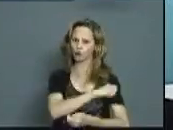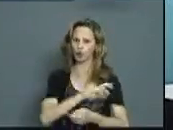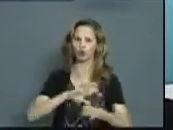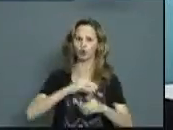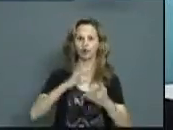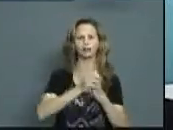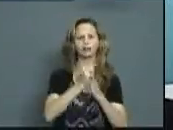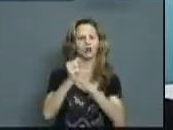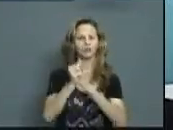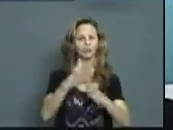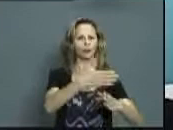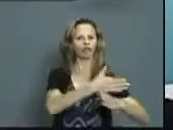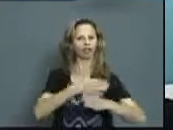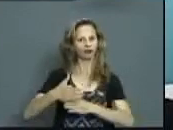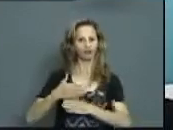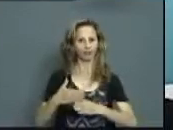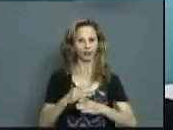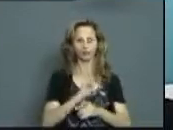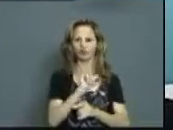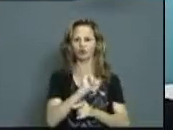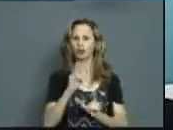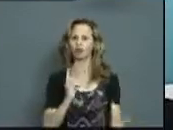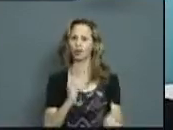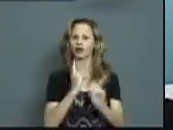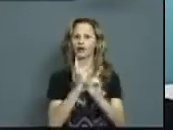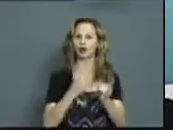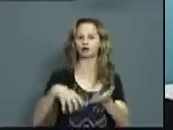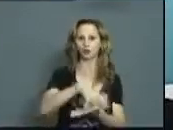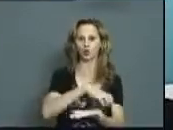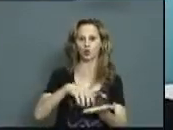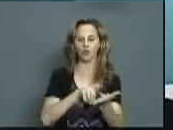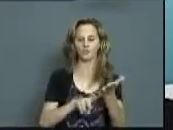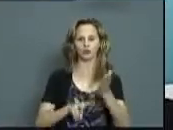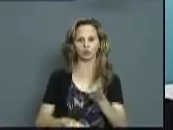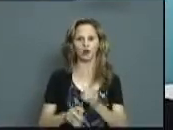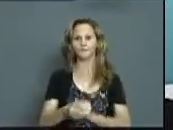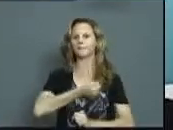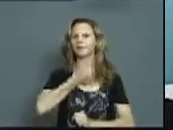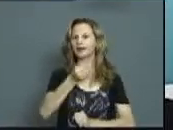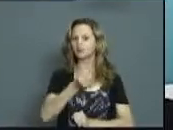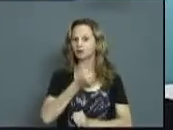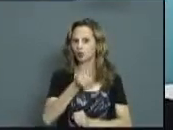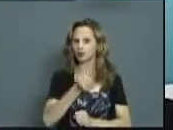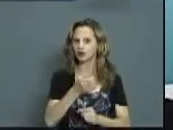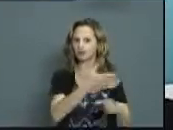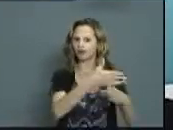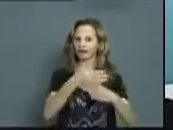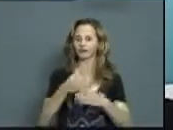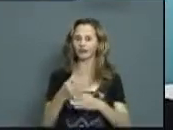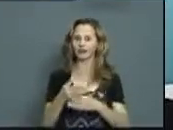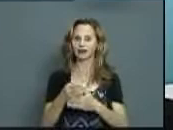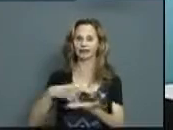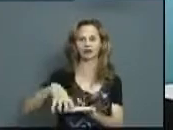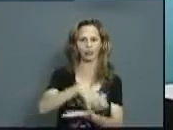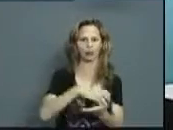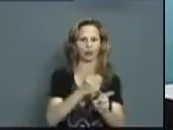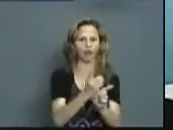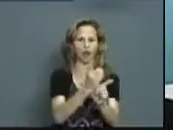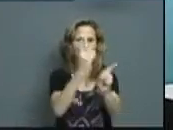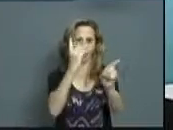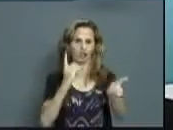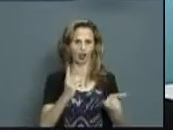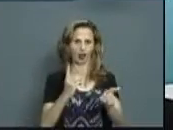con su encuentro aquí en nuestro territorio. También el periodista Oreste Rodríguez Fojo estuvo por el centro de aislamiento ubicado en la escuela